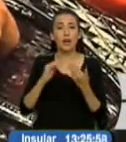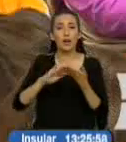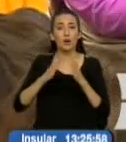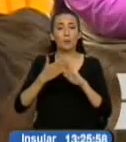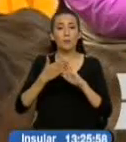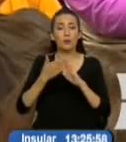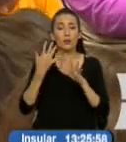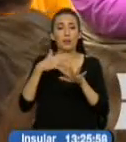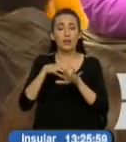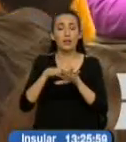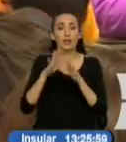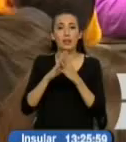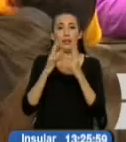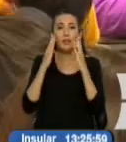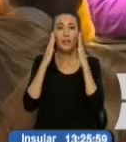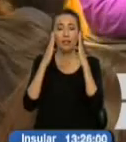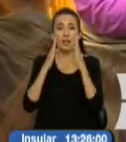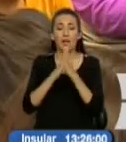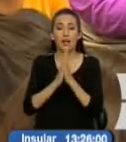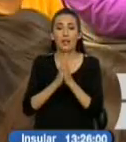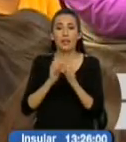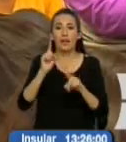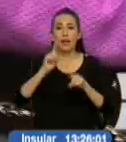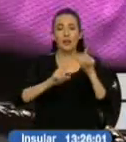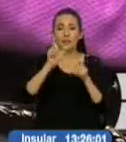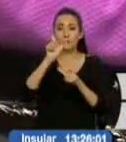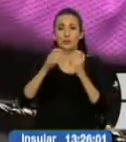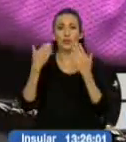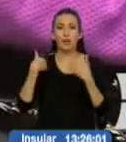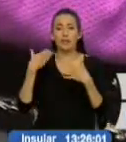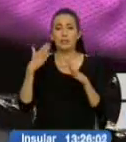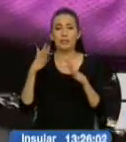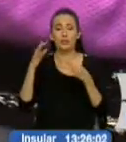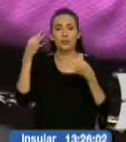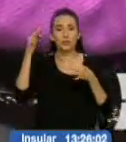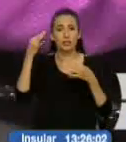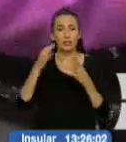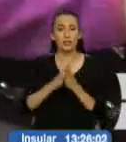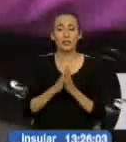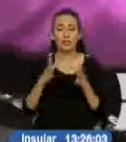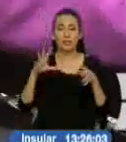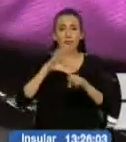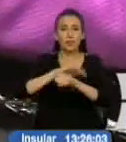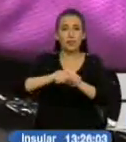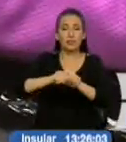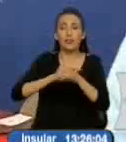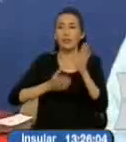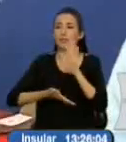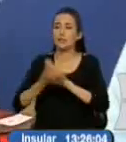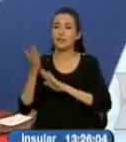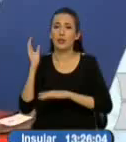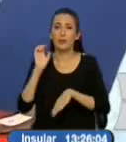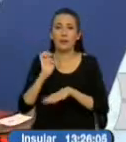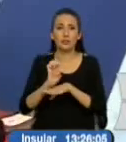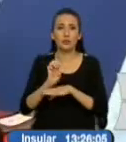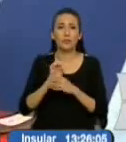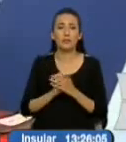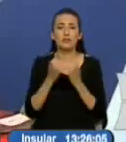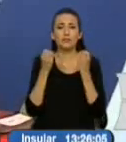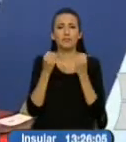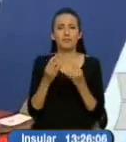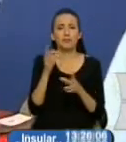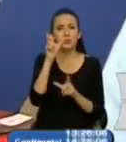inmigrante indocumentada vive atemorizada debido al incremento de detenciones y deportaciones. Mucha gente